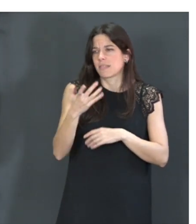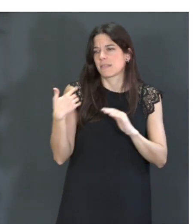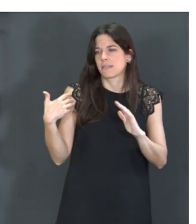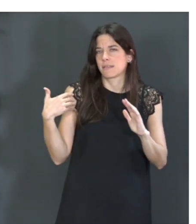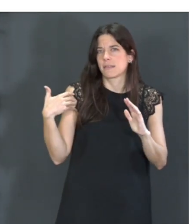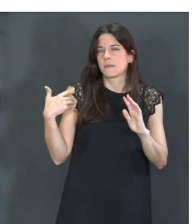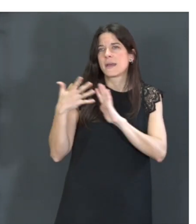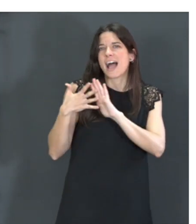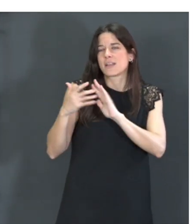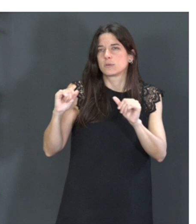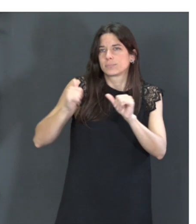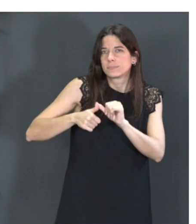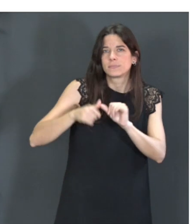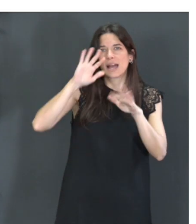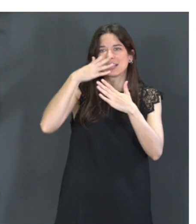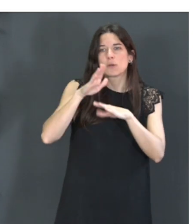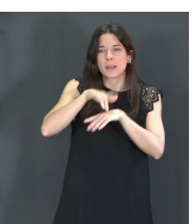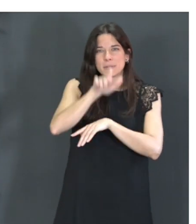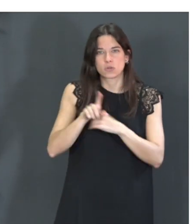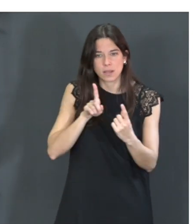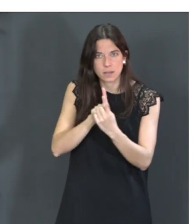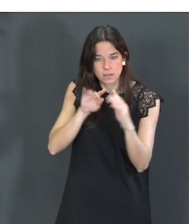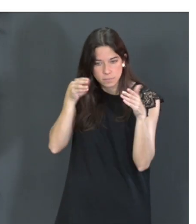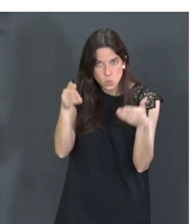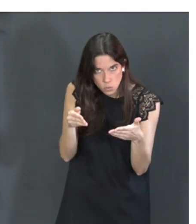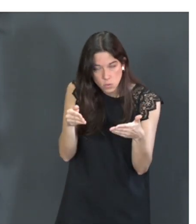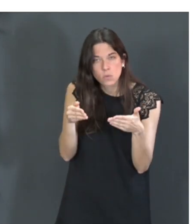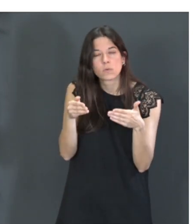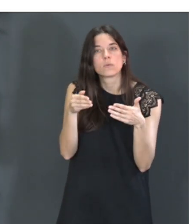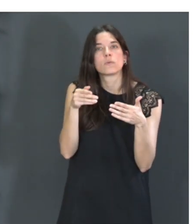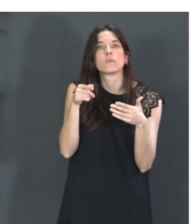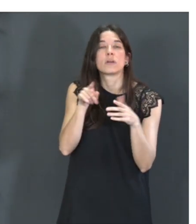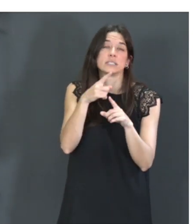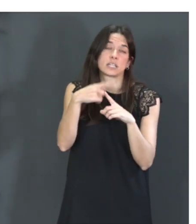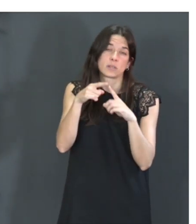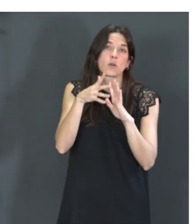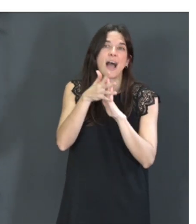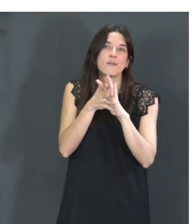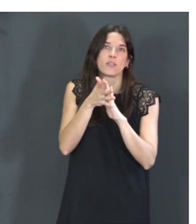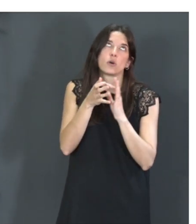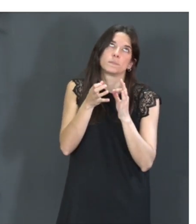la atención centrada a la persona, ¿no? Y en este sentido, pues, claro, teniendo en cuenta las características